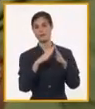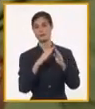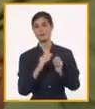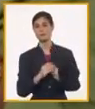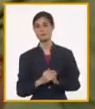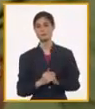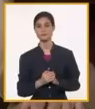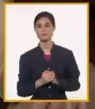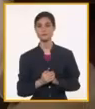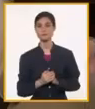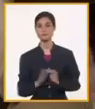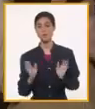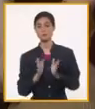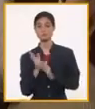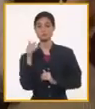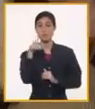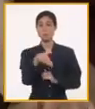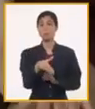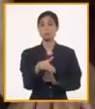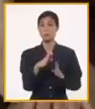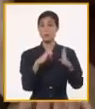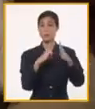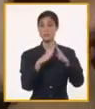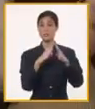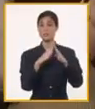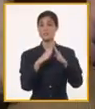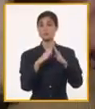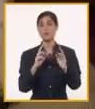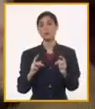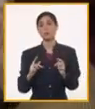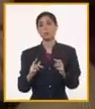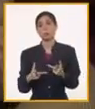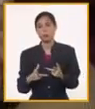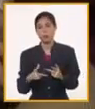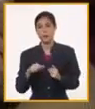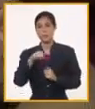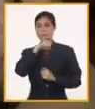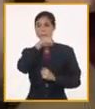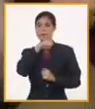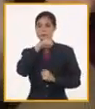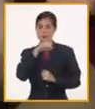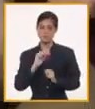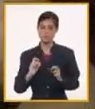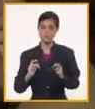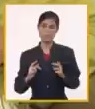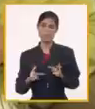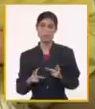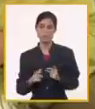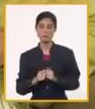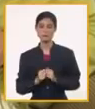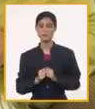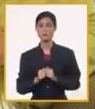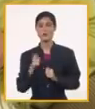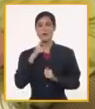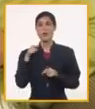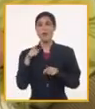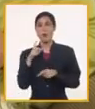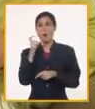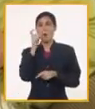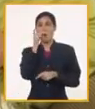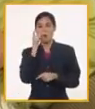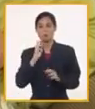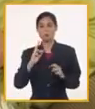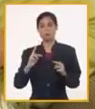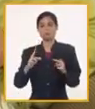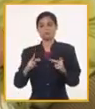casa, la vieja otra vez, Ave María, este hombre otra vez, me dice ella, Como hombre. que venía del 40 ya.